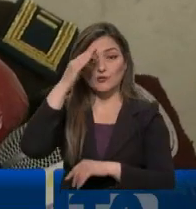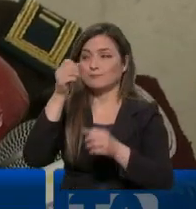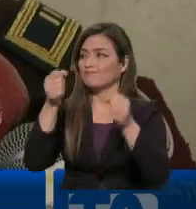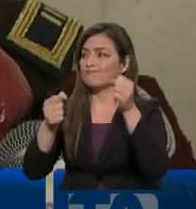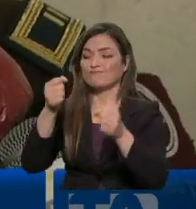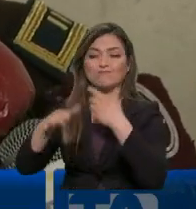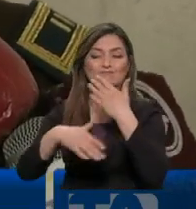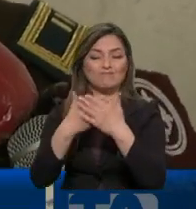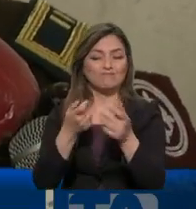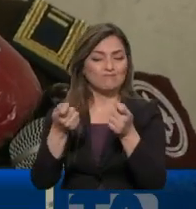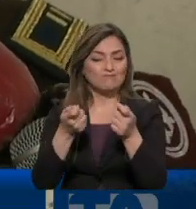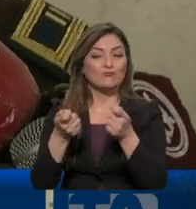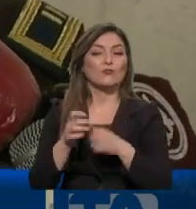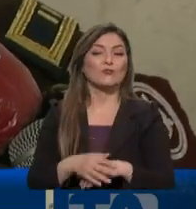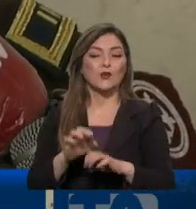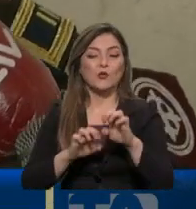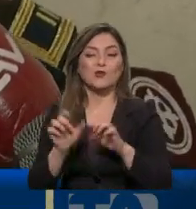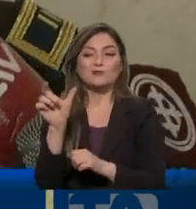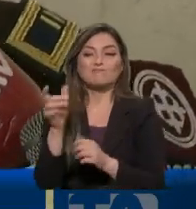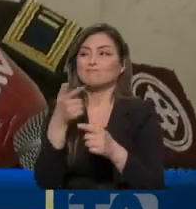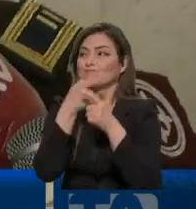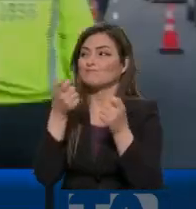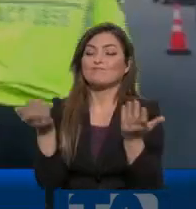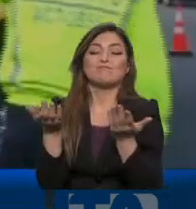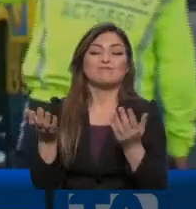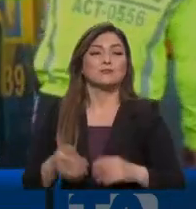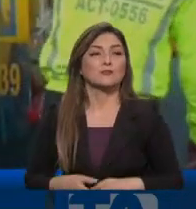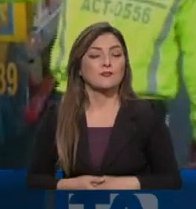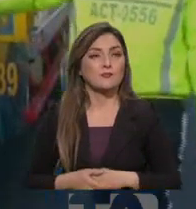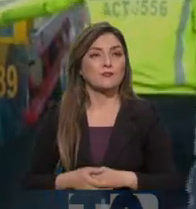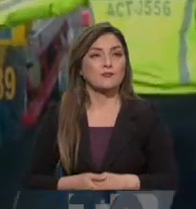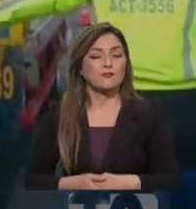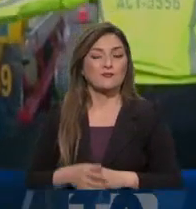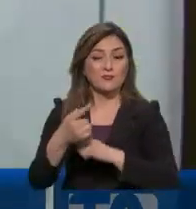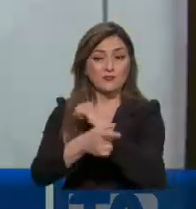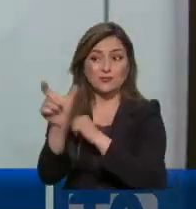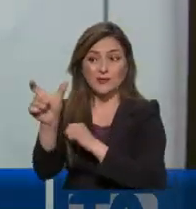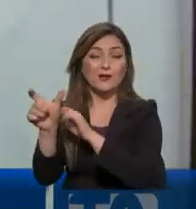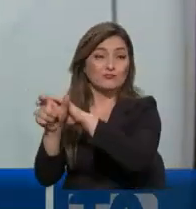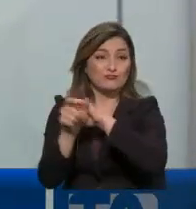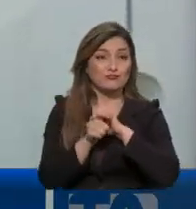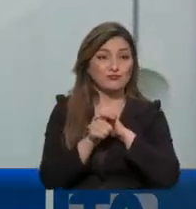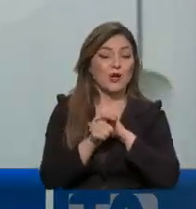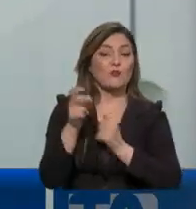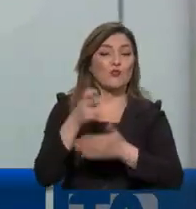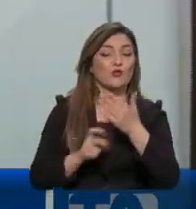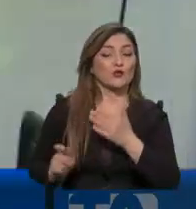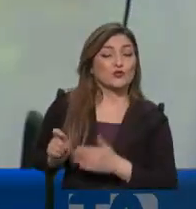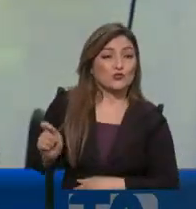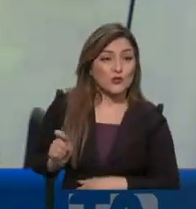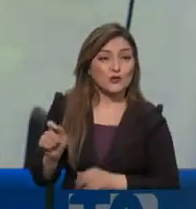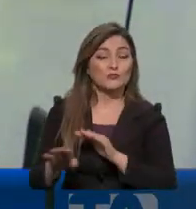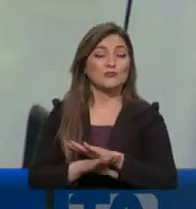tránsito para poder determinar o detectar estas licencias fraudulentas. La sanción es el retiro de la la licencia y un salario básico